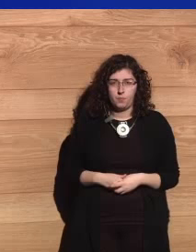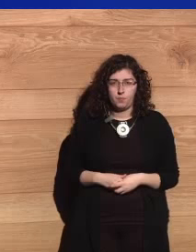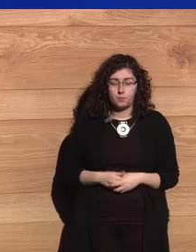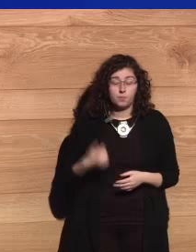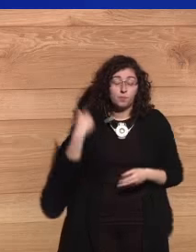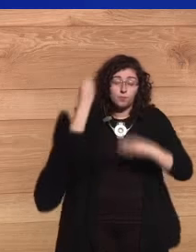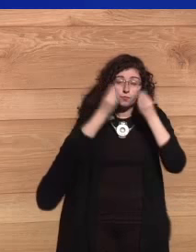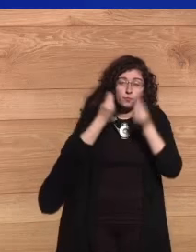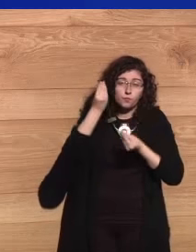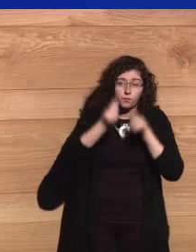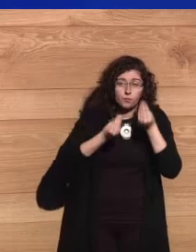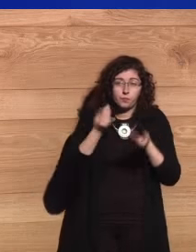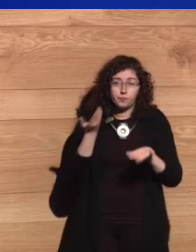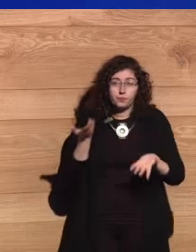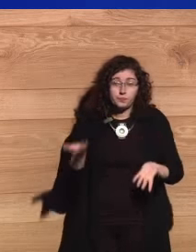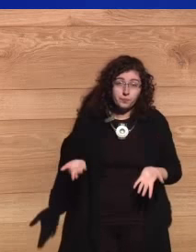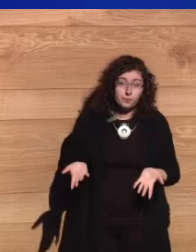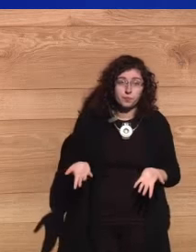Yo creo que